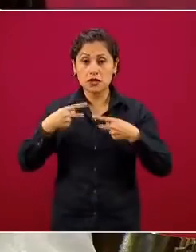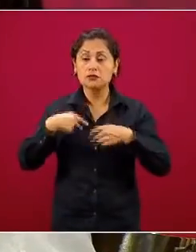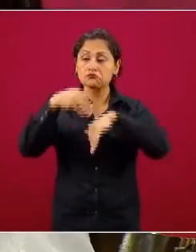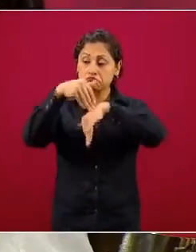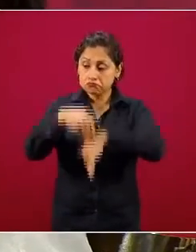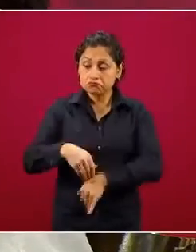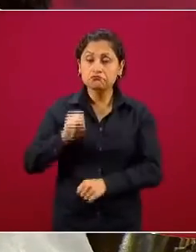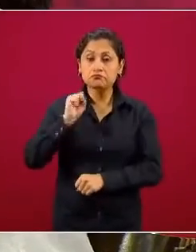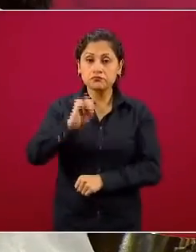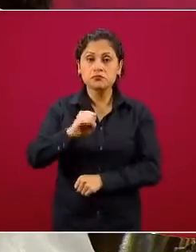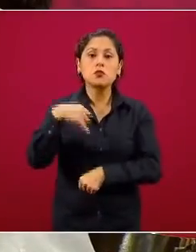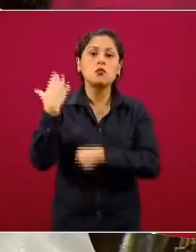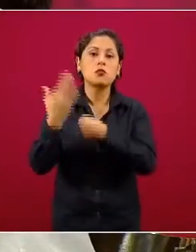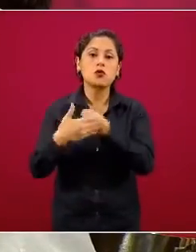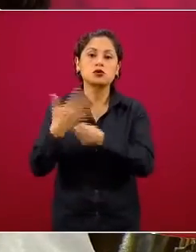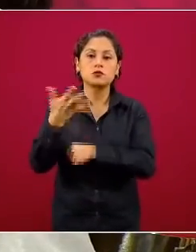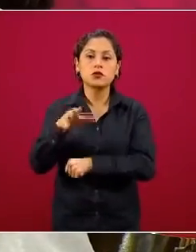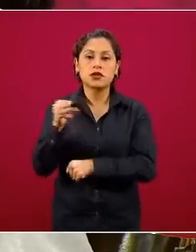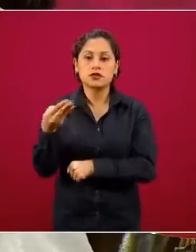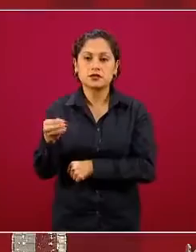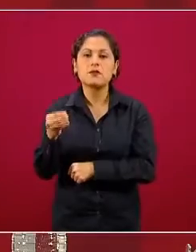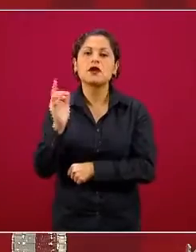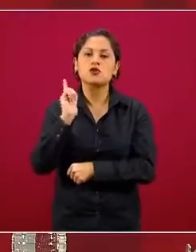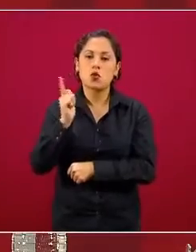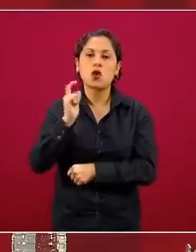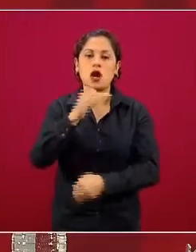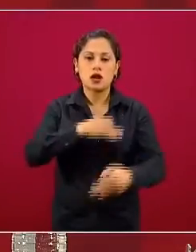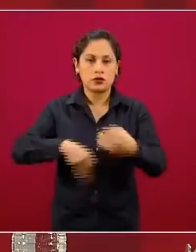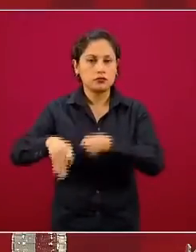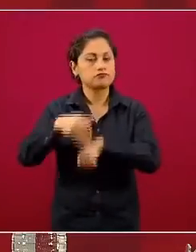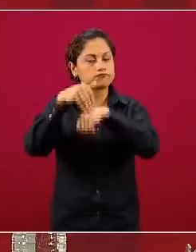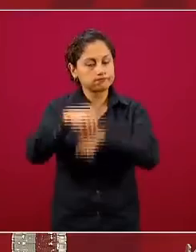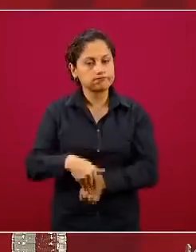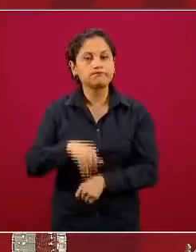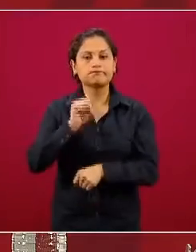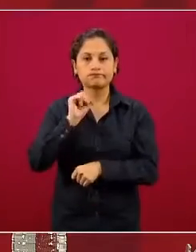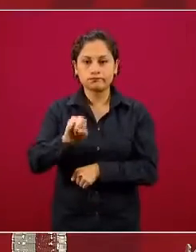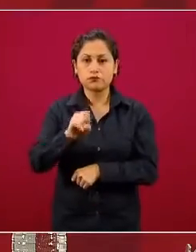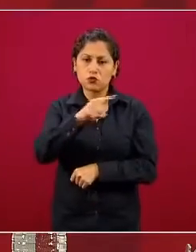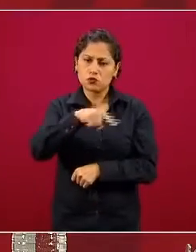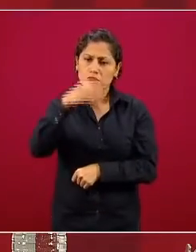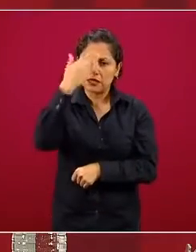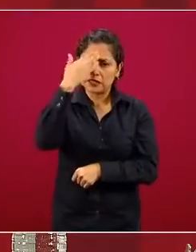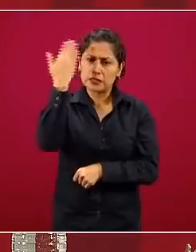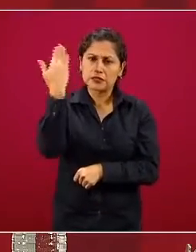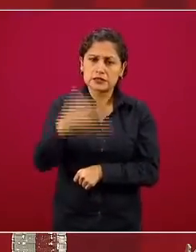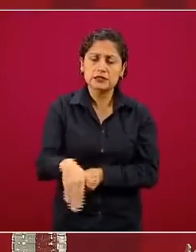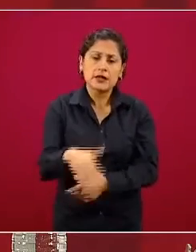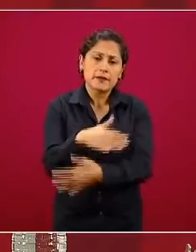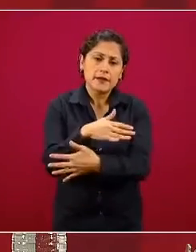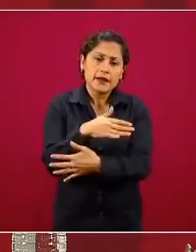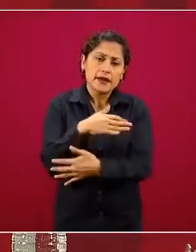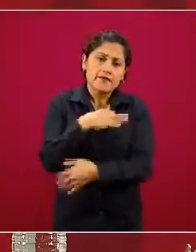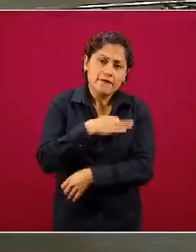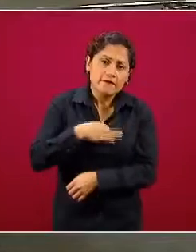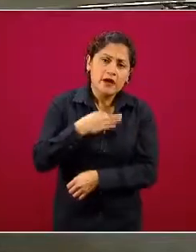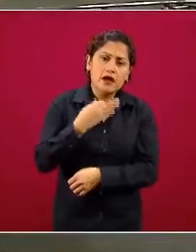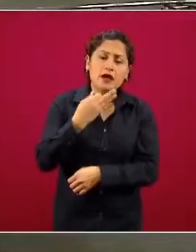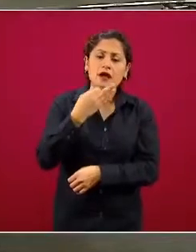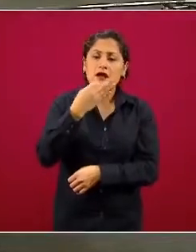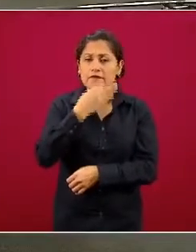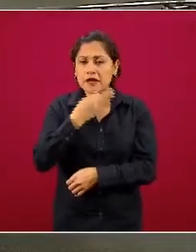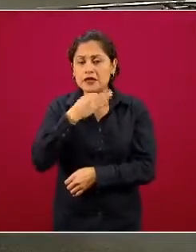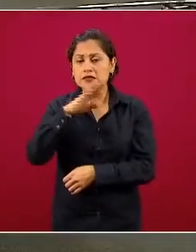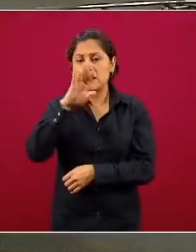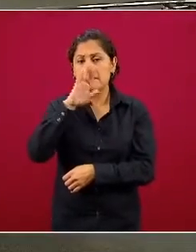10 de mayo. La ciudadanía sabe que la mejor manera de festejar a las mamás, a las abuelas, a